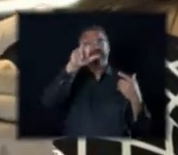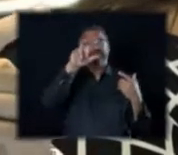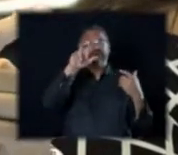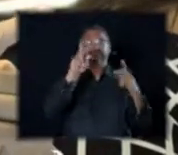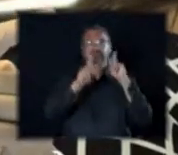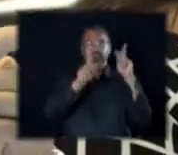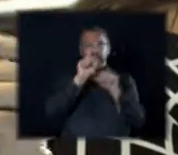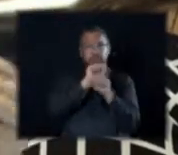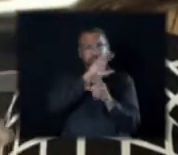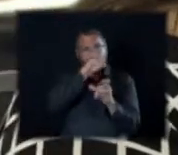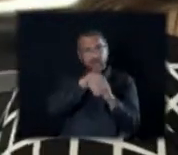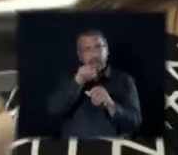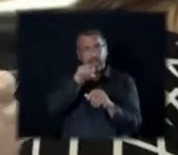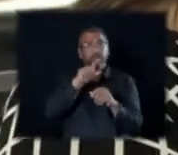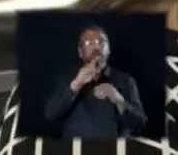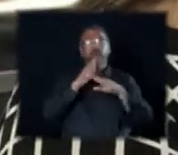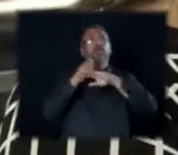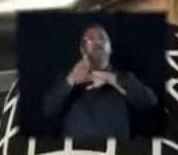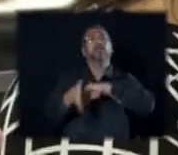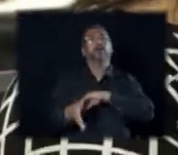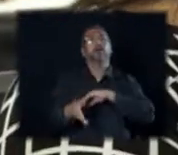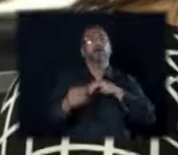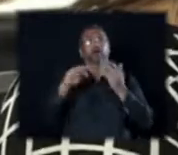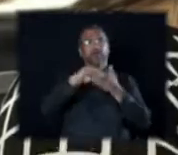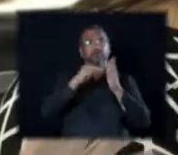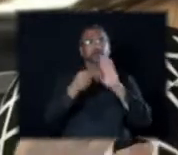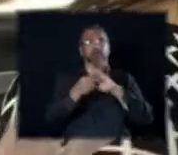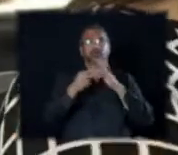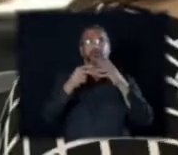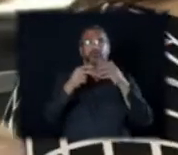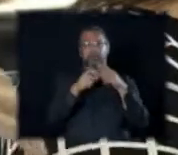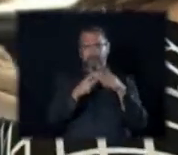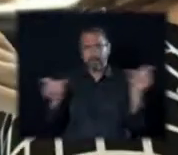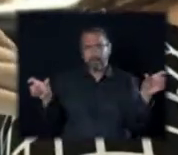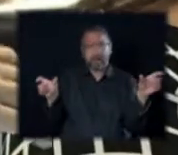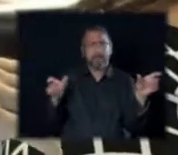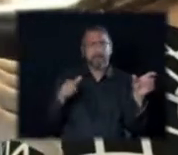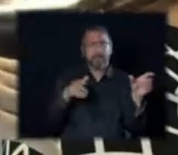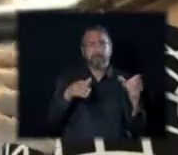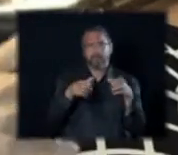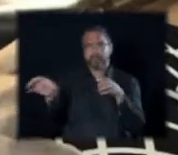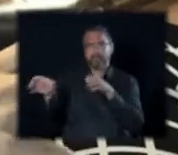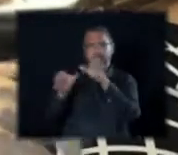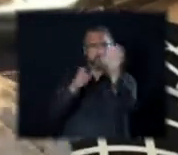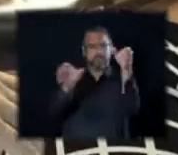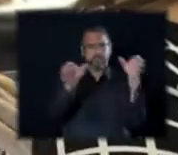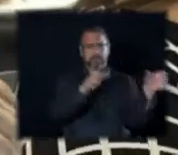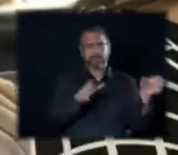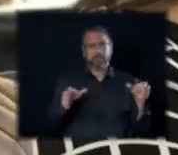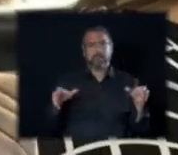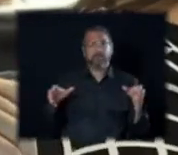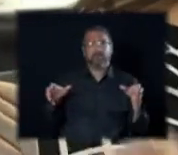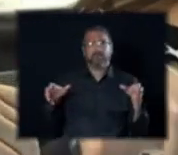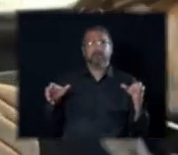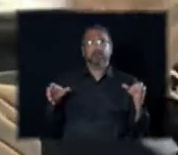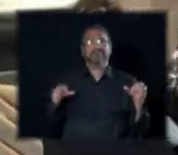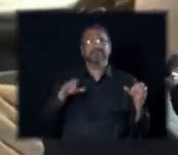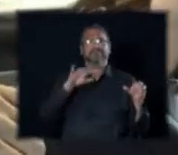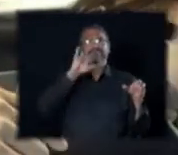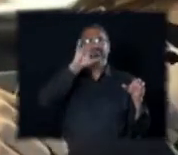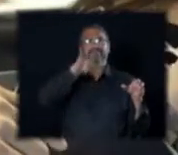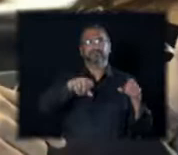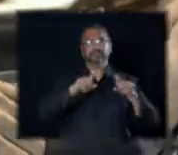hasta 300, 350 empleados. Después de esto comenzó a descentralizar y comenzamos a